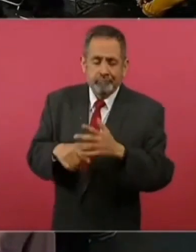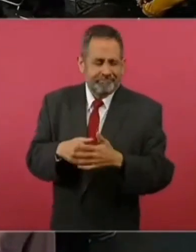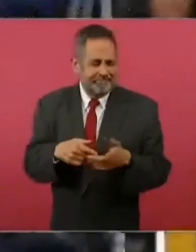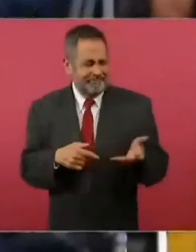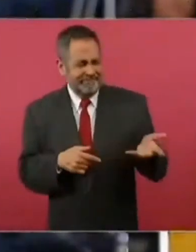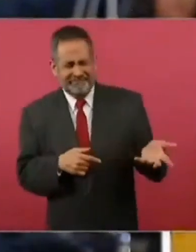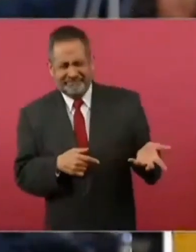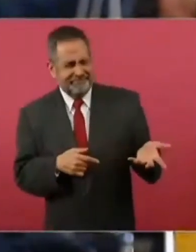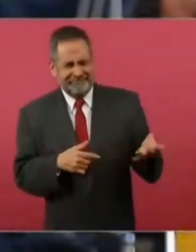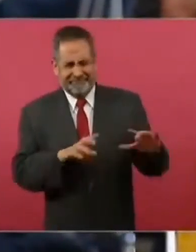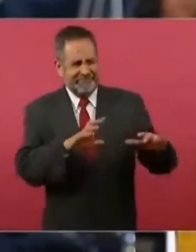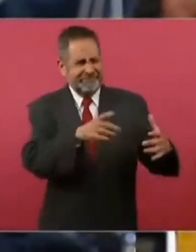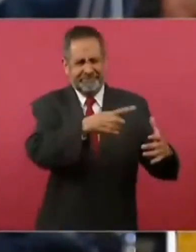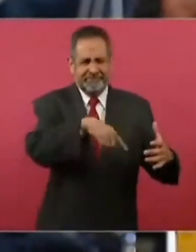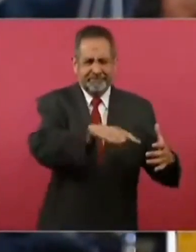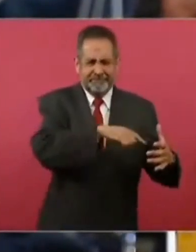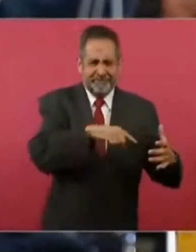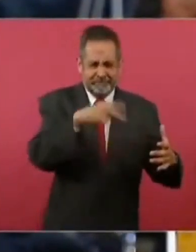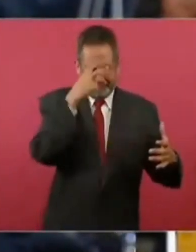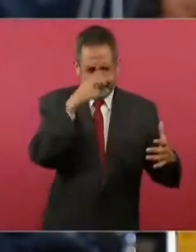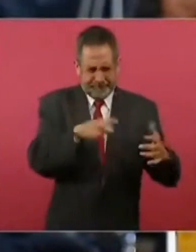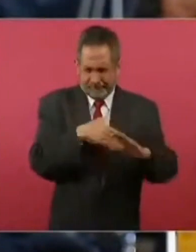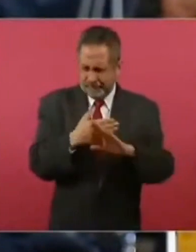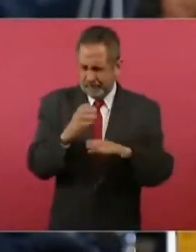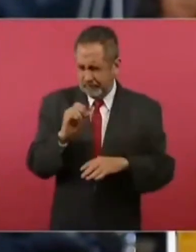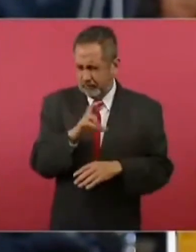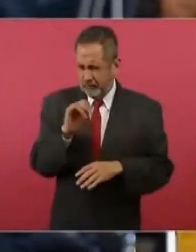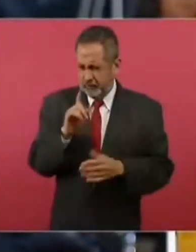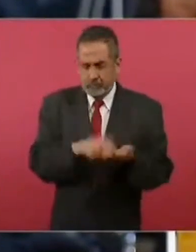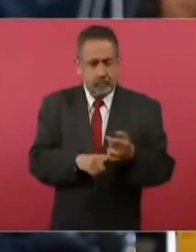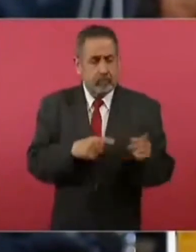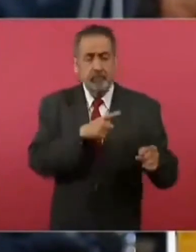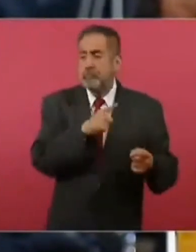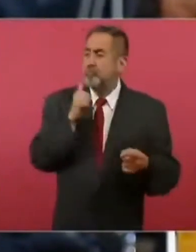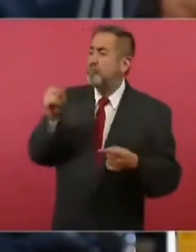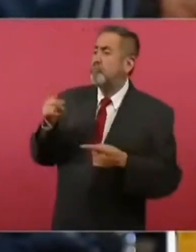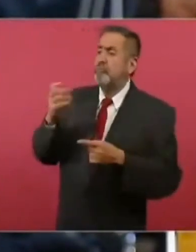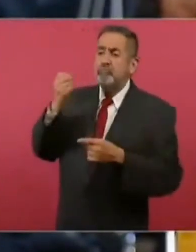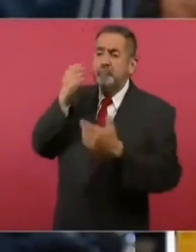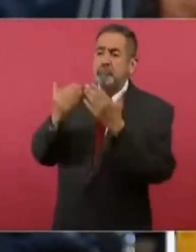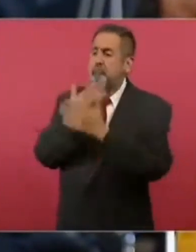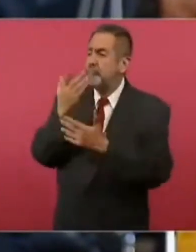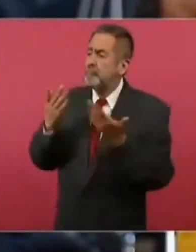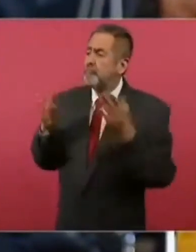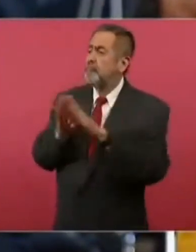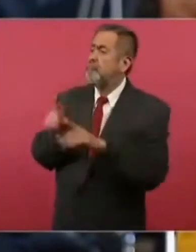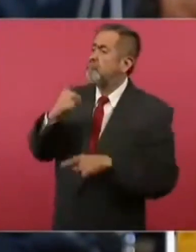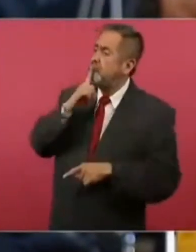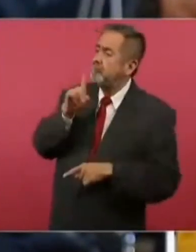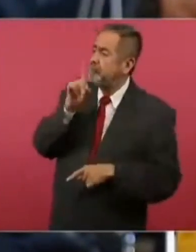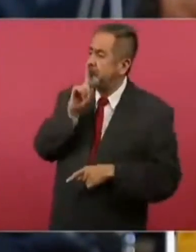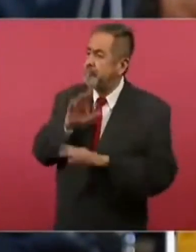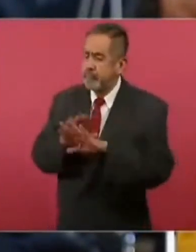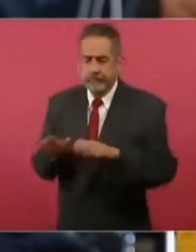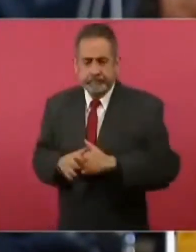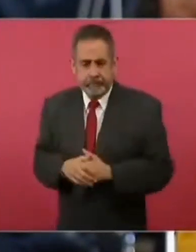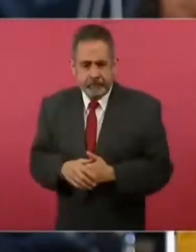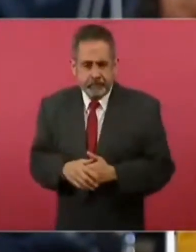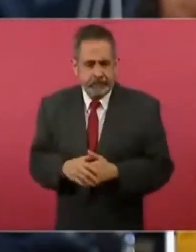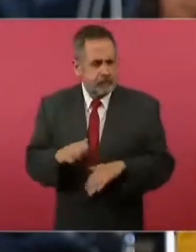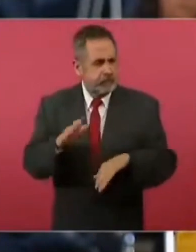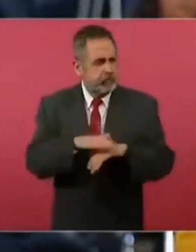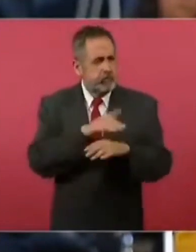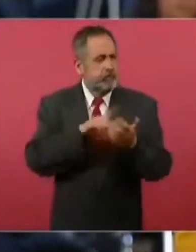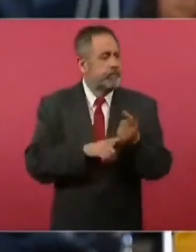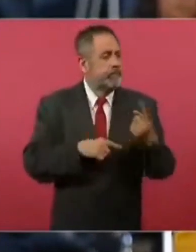y todo esto, y le pide censurar su conferencia matutina, y también preguntarle por qué les